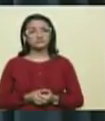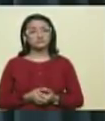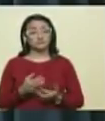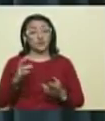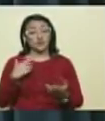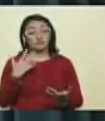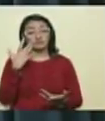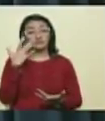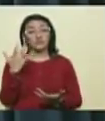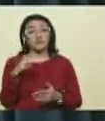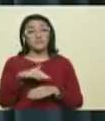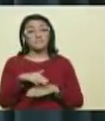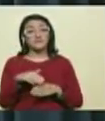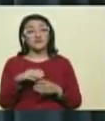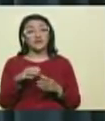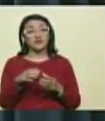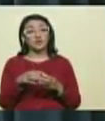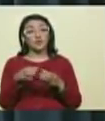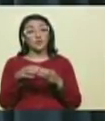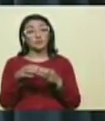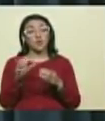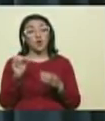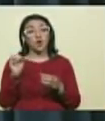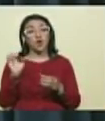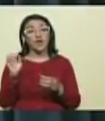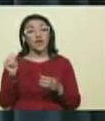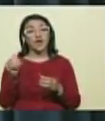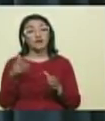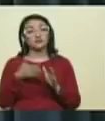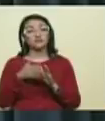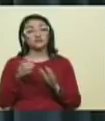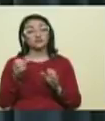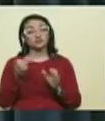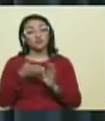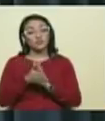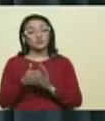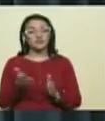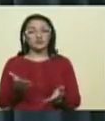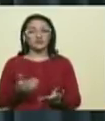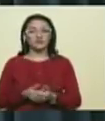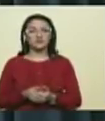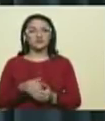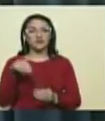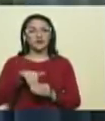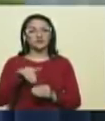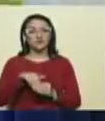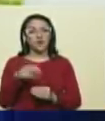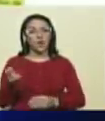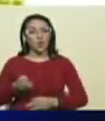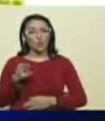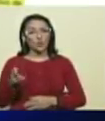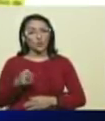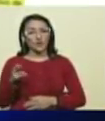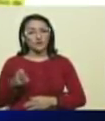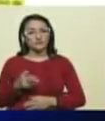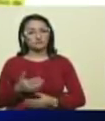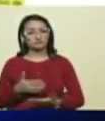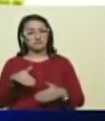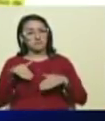que el Ministerio de Colombia dijera algo, por ejemplo, Fabiana, sobre las elecciones en Honduras. Mandaron una misión de observación a Honduras, ustedes